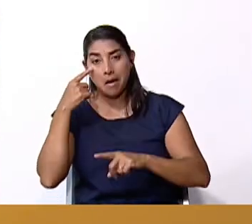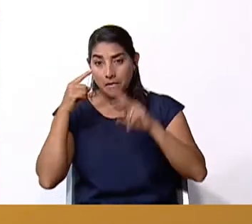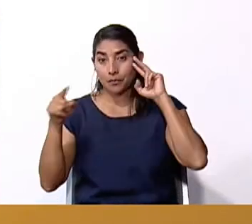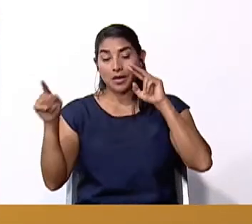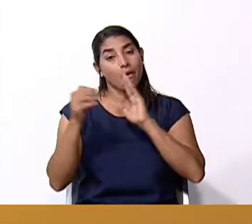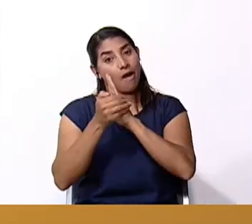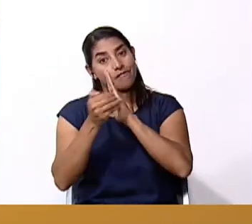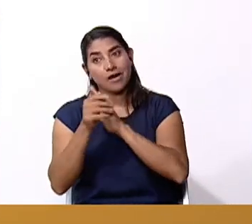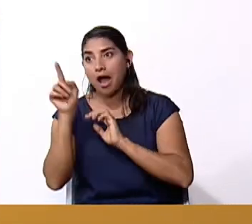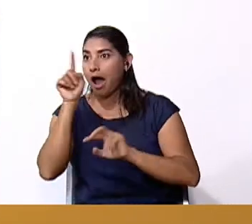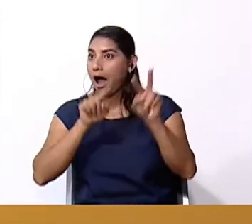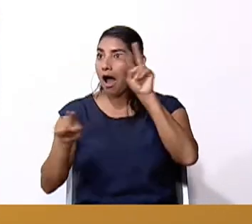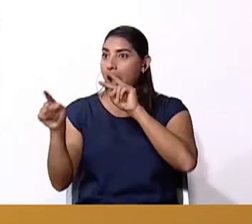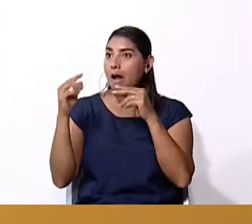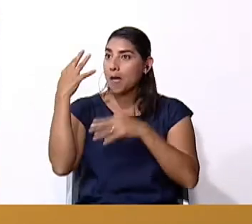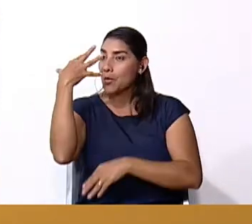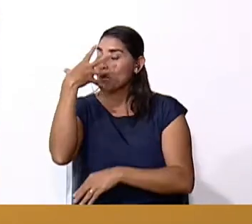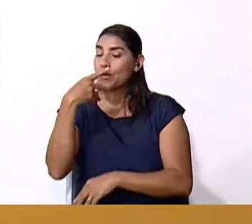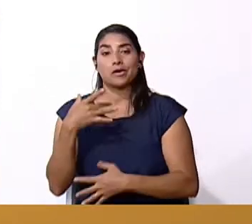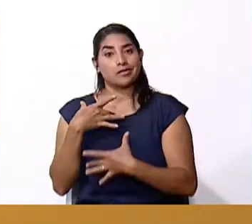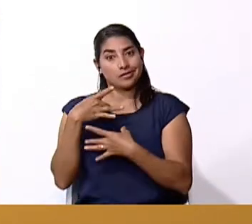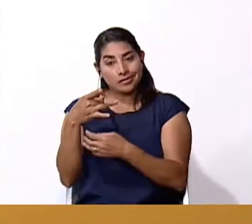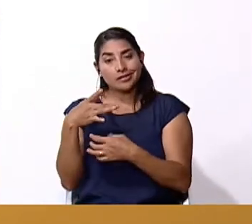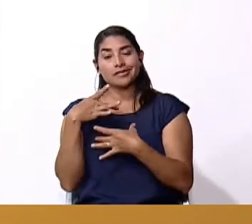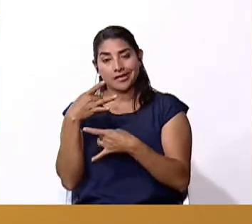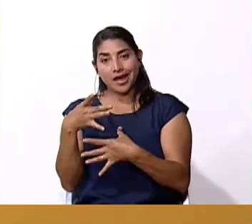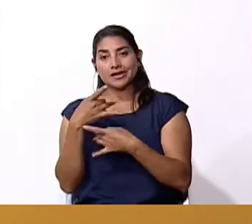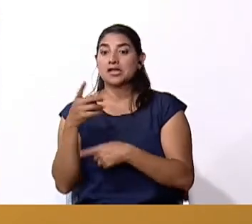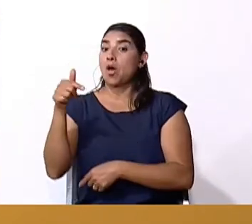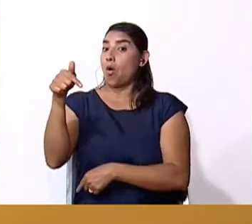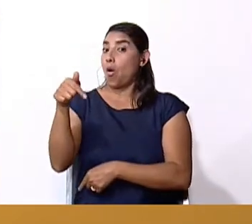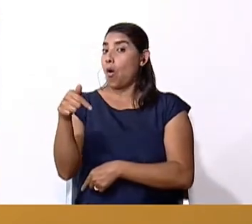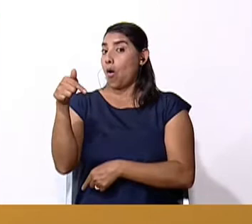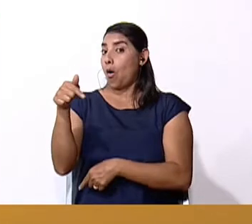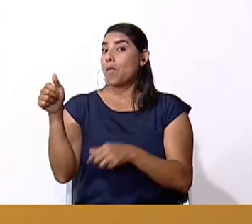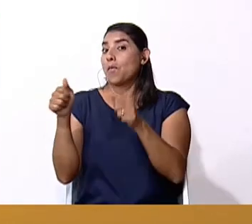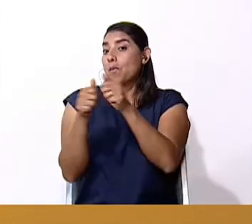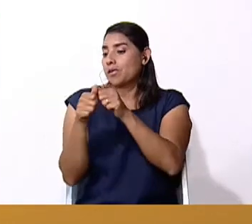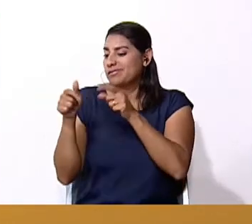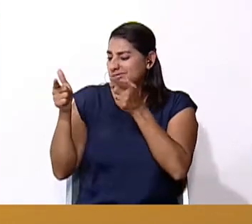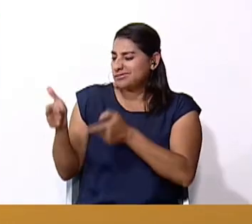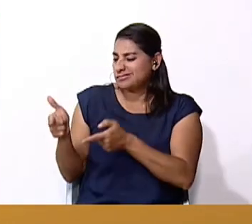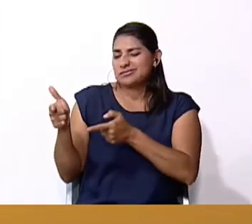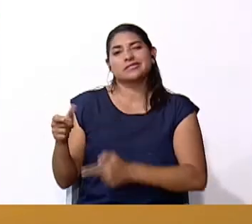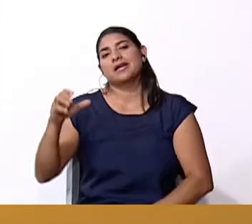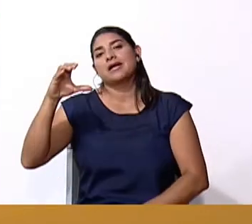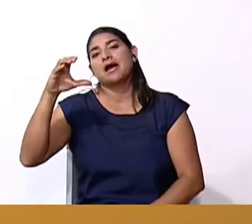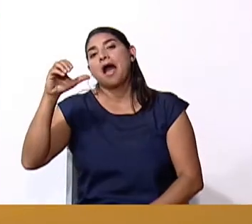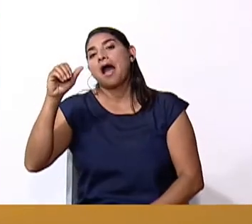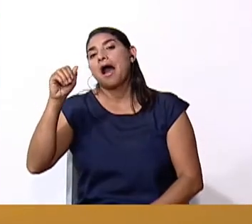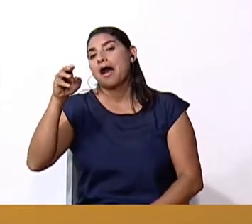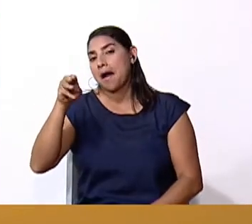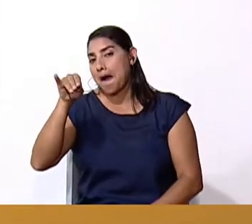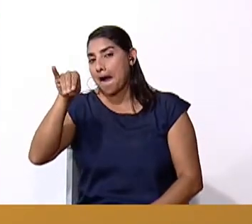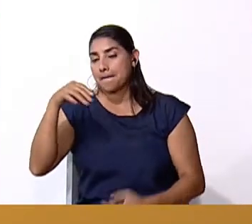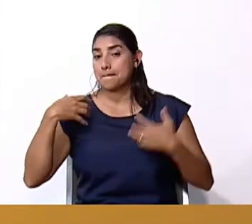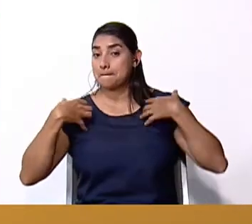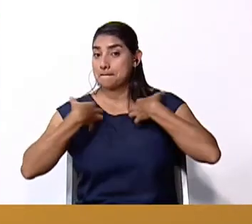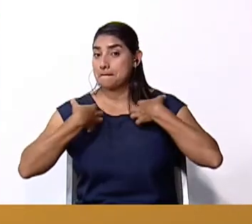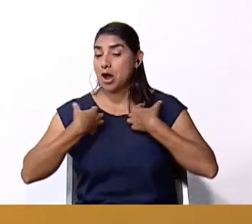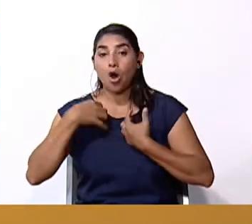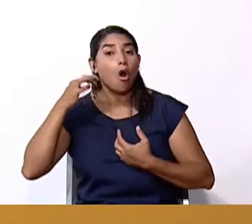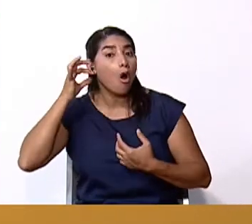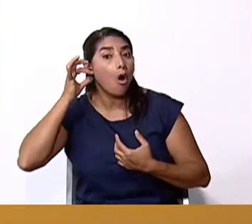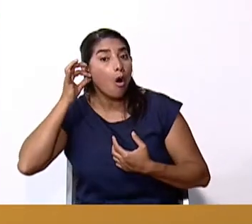¿Vieron qué especie más bonita y más interesante? Bueno, el día de hoy me acompaña Cami. Cami es la osa perezosa que la